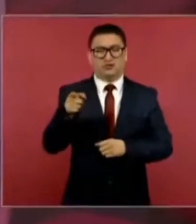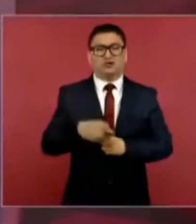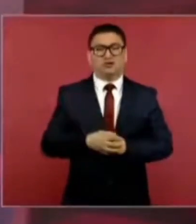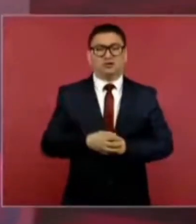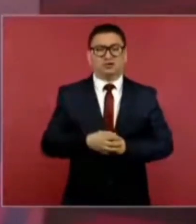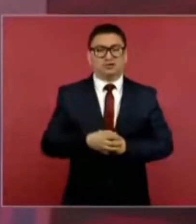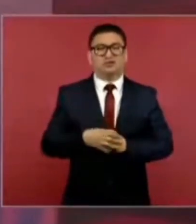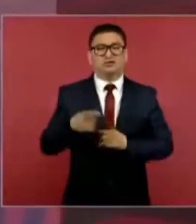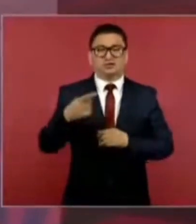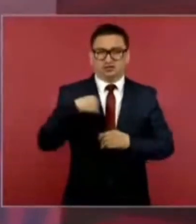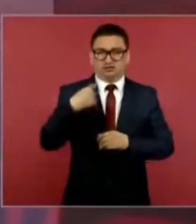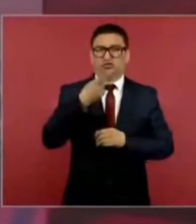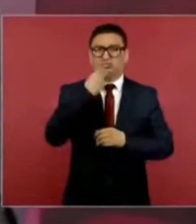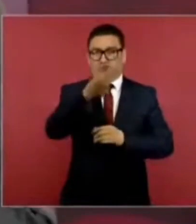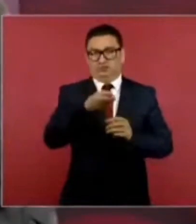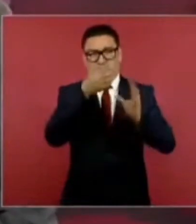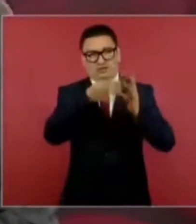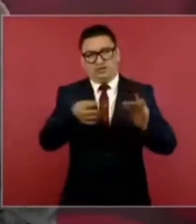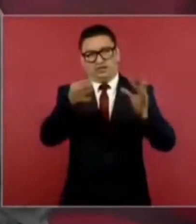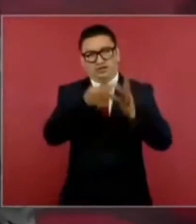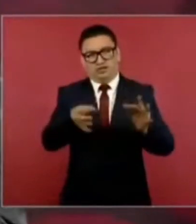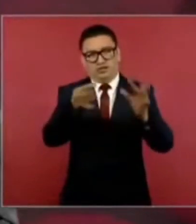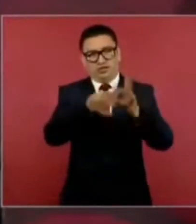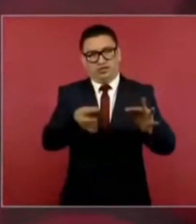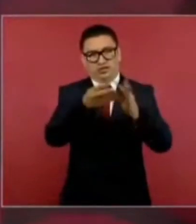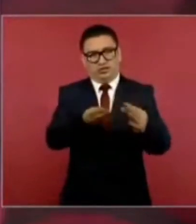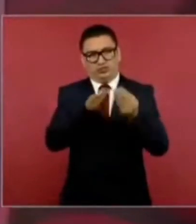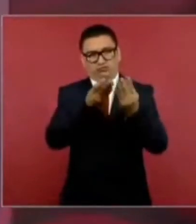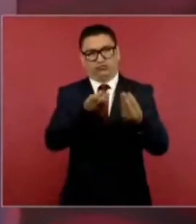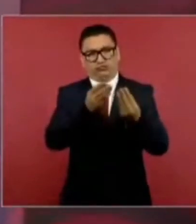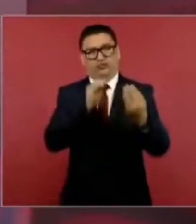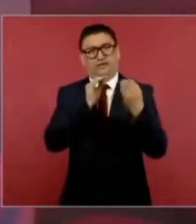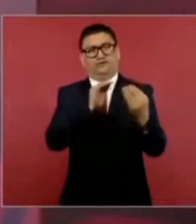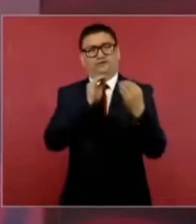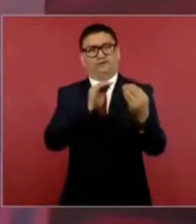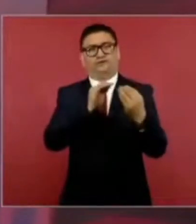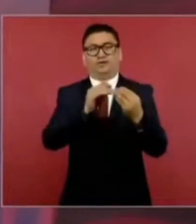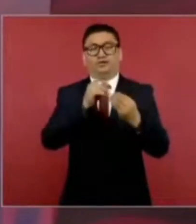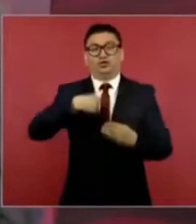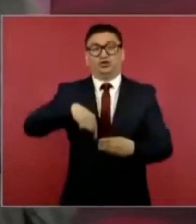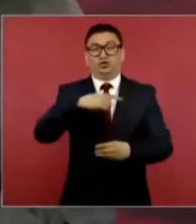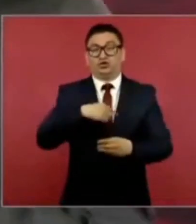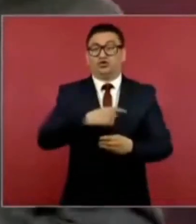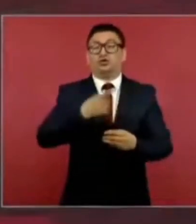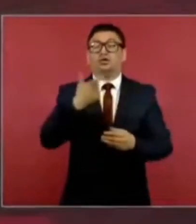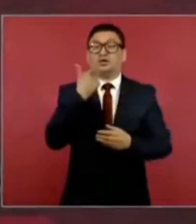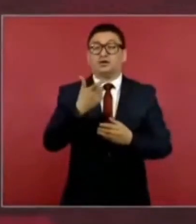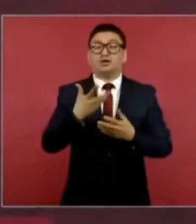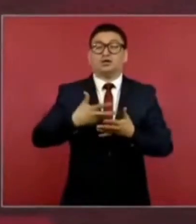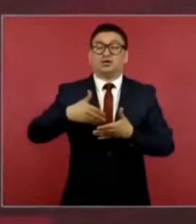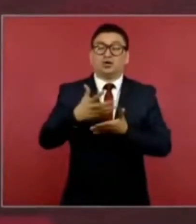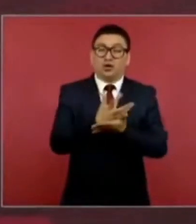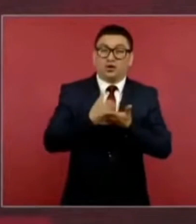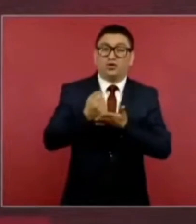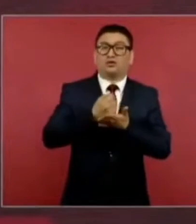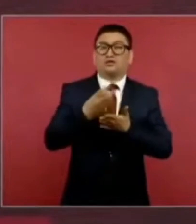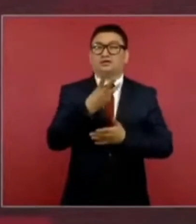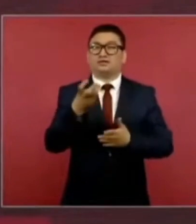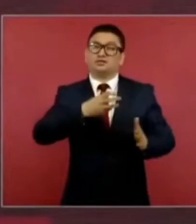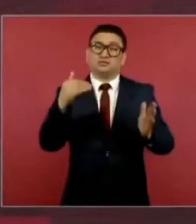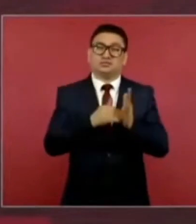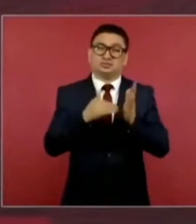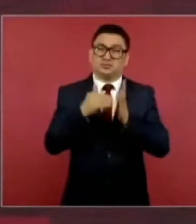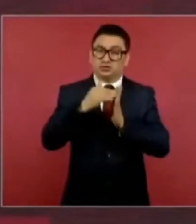y estaba yo argumentando esto, diciendo, vamos a ahorrar 300,000 millones desde el primer